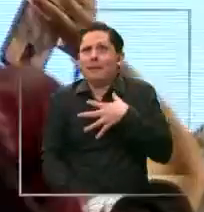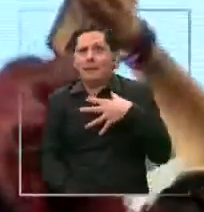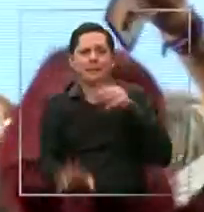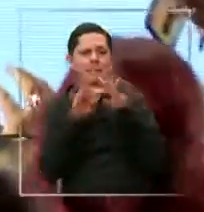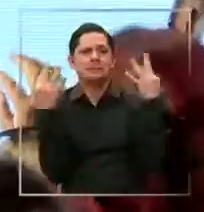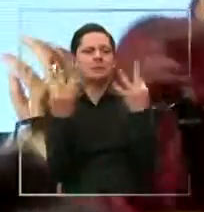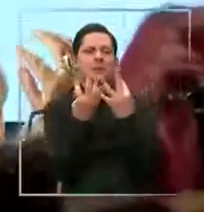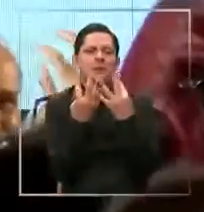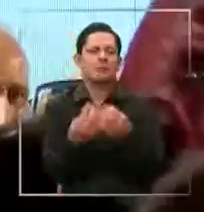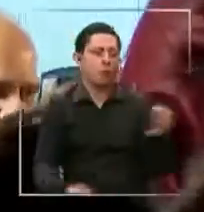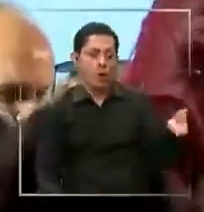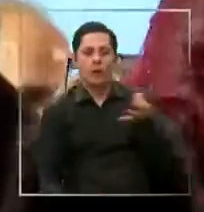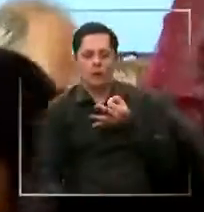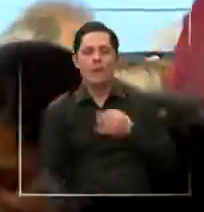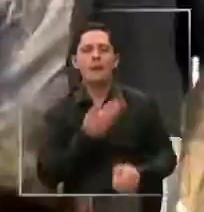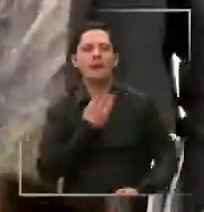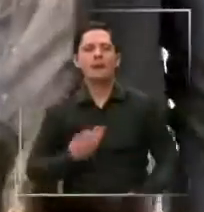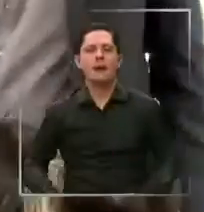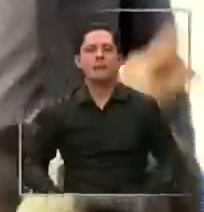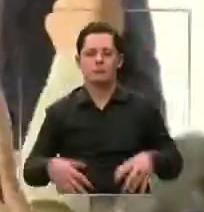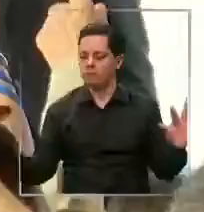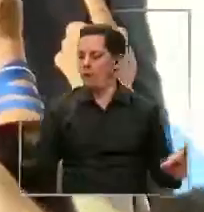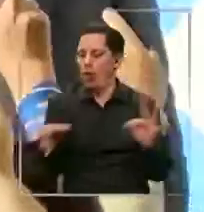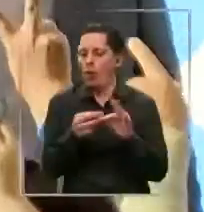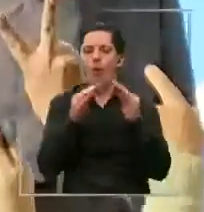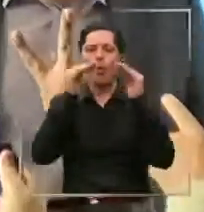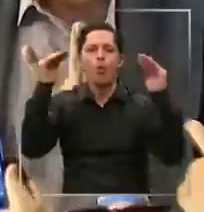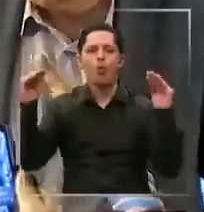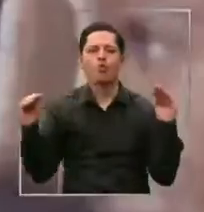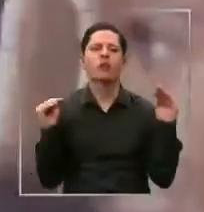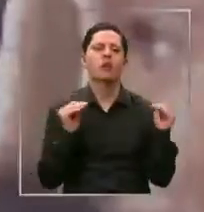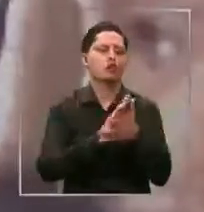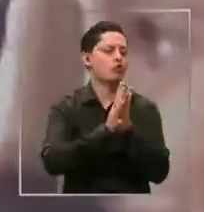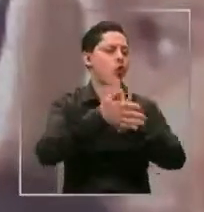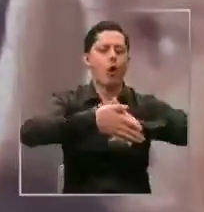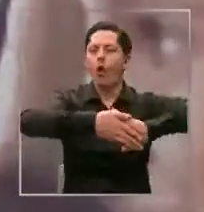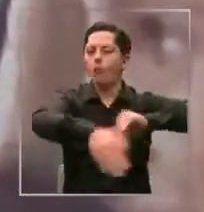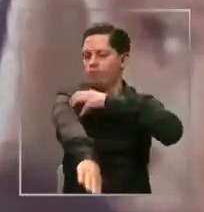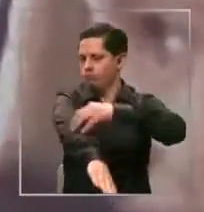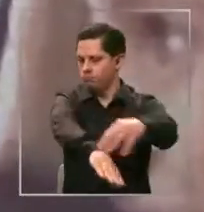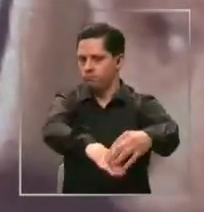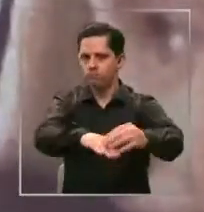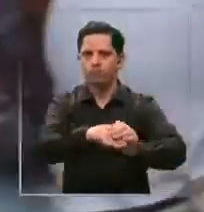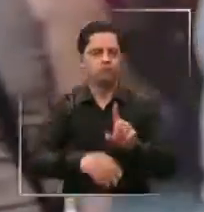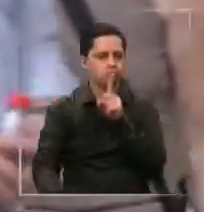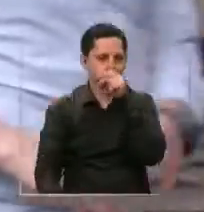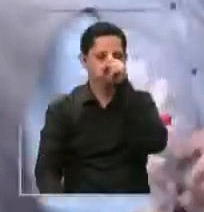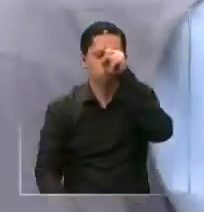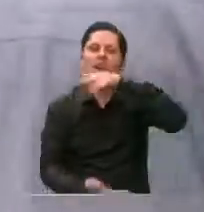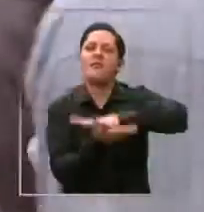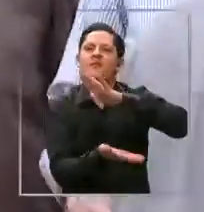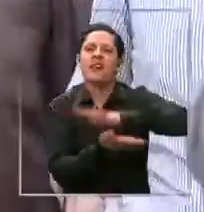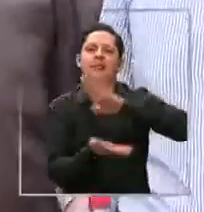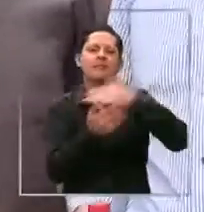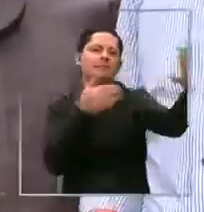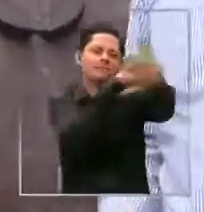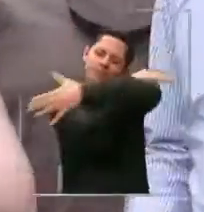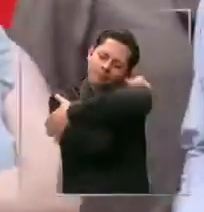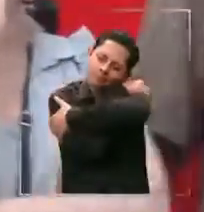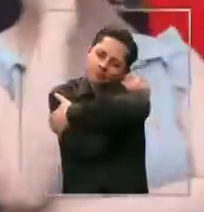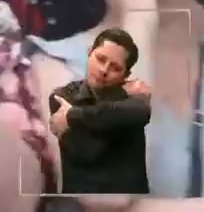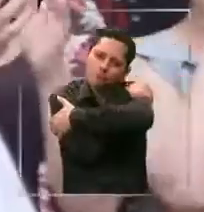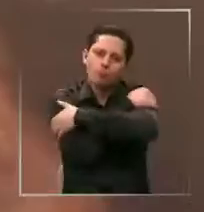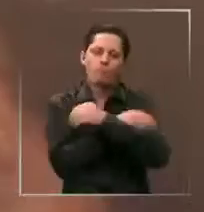barrios. Palabras del mandatario en un encuentro con juntas de vecinos de todo el país, que complementó más tarde la tradicional fiesta de los abrazos del